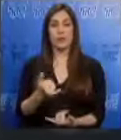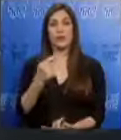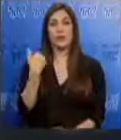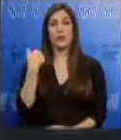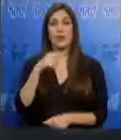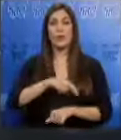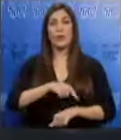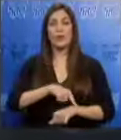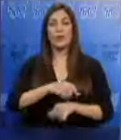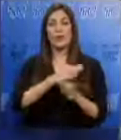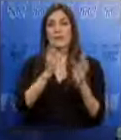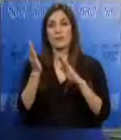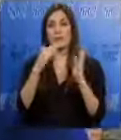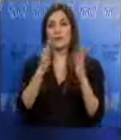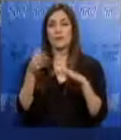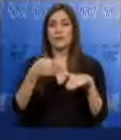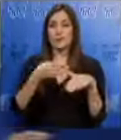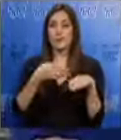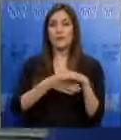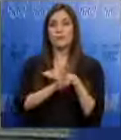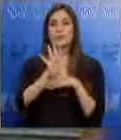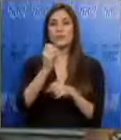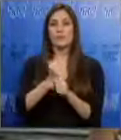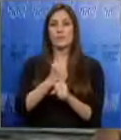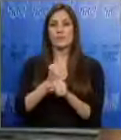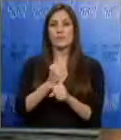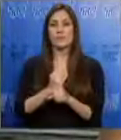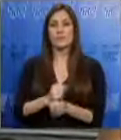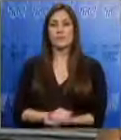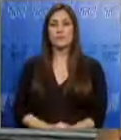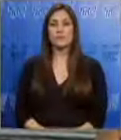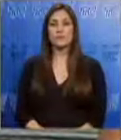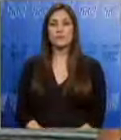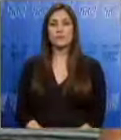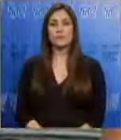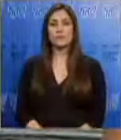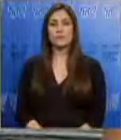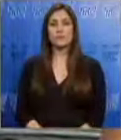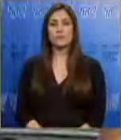horario diferenciado de ingreso para sus trabajos. Alcibia de Sonofre, TC Televisión.